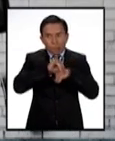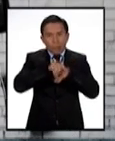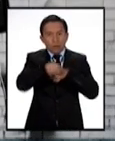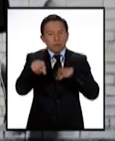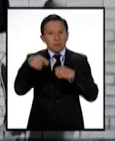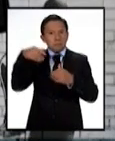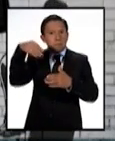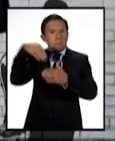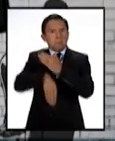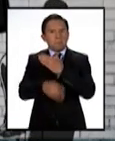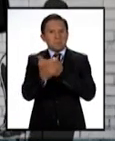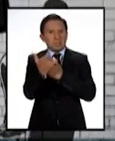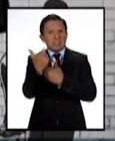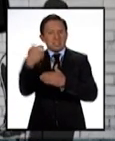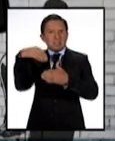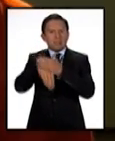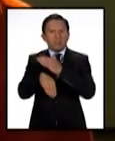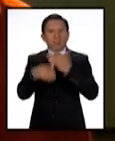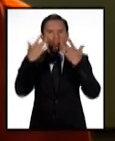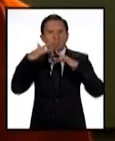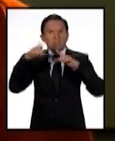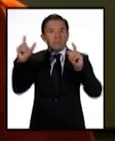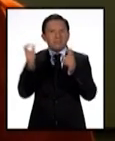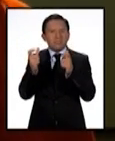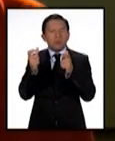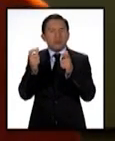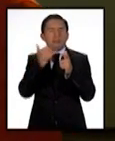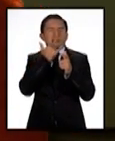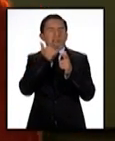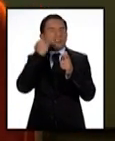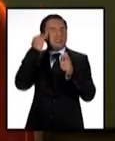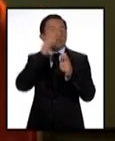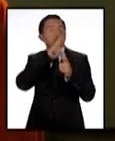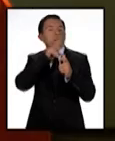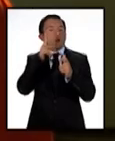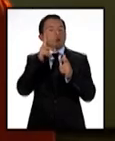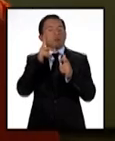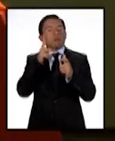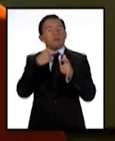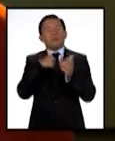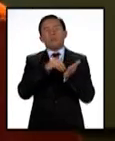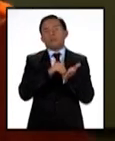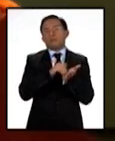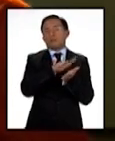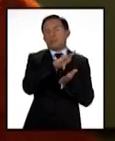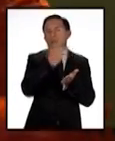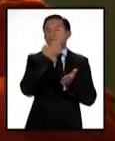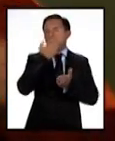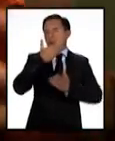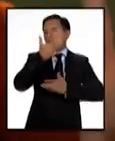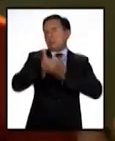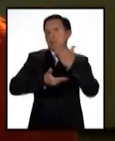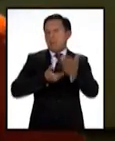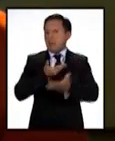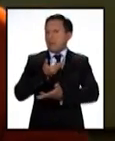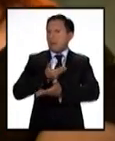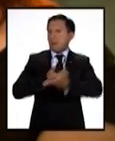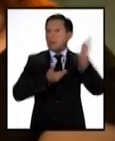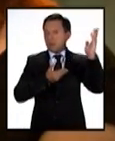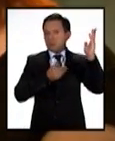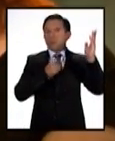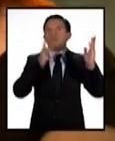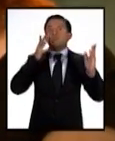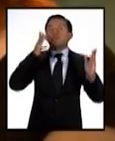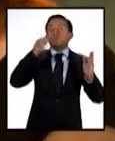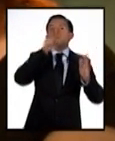Voy a expulsarlo, voy a sacarlo de la escuela para que esto no se haga un gran escándalo.